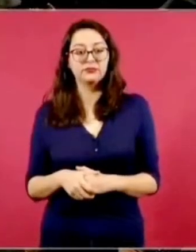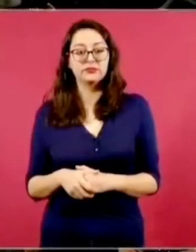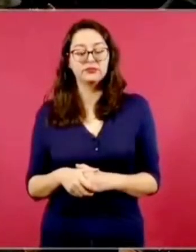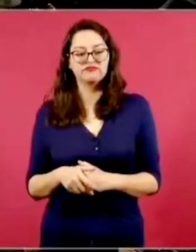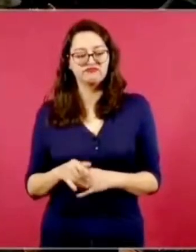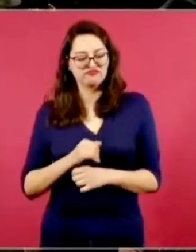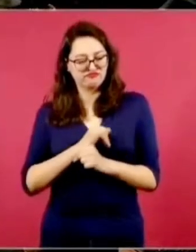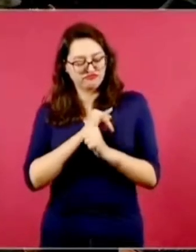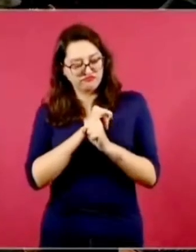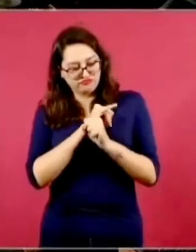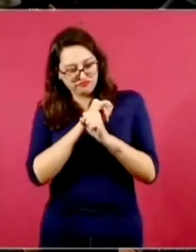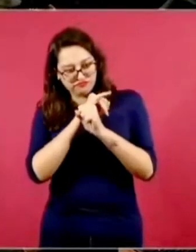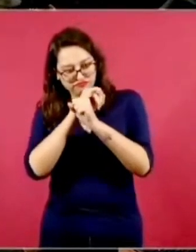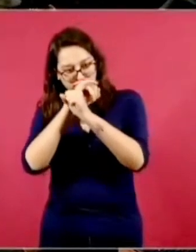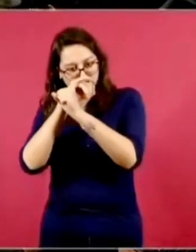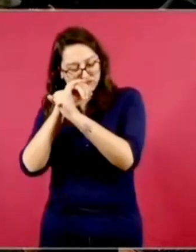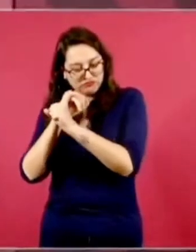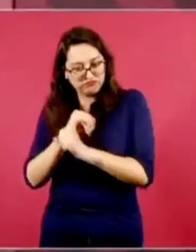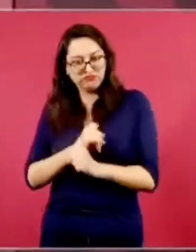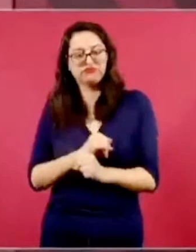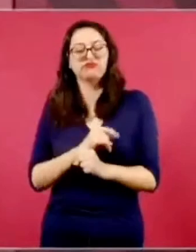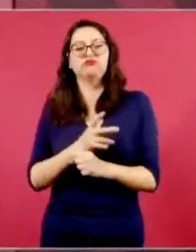investigadora,